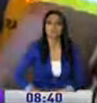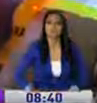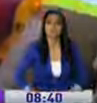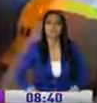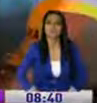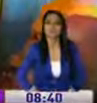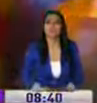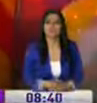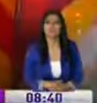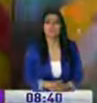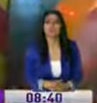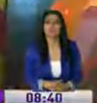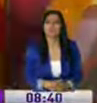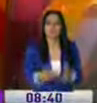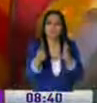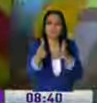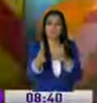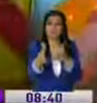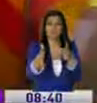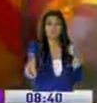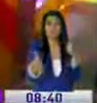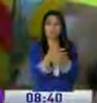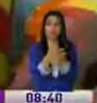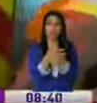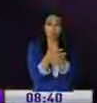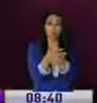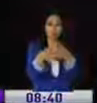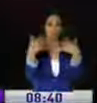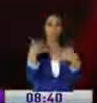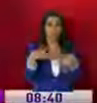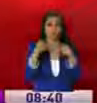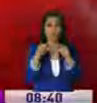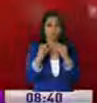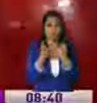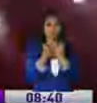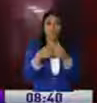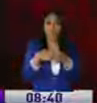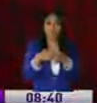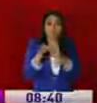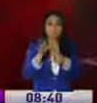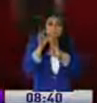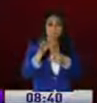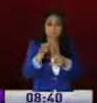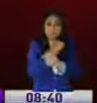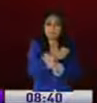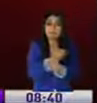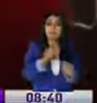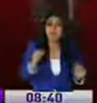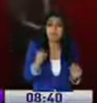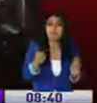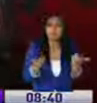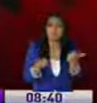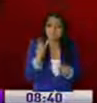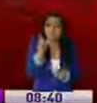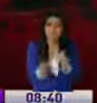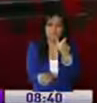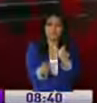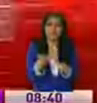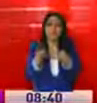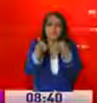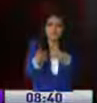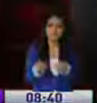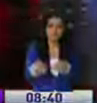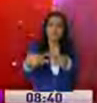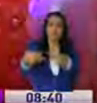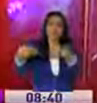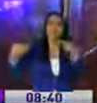La colisión vehicular desató un exhaustivo dispositivo de rescate para retirar a los ocupantes de uno de los